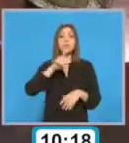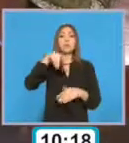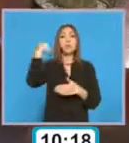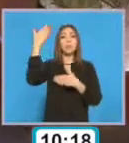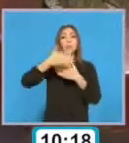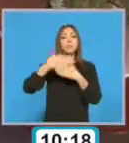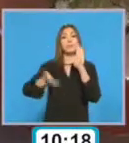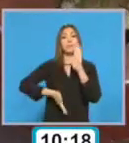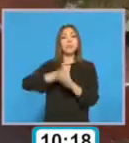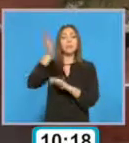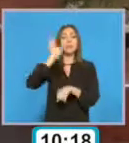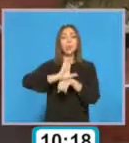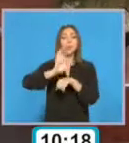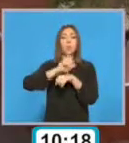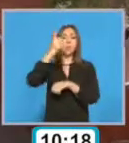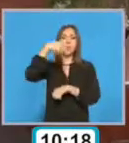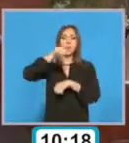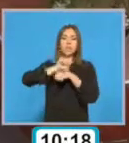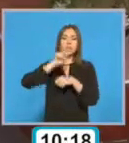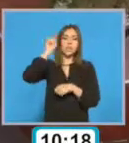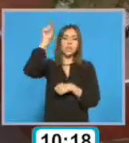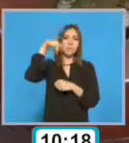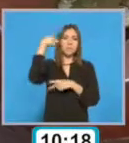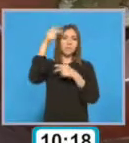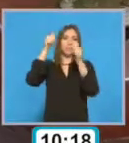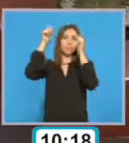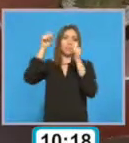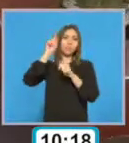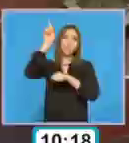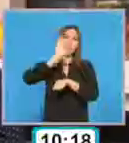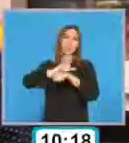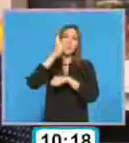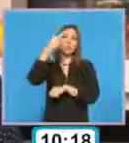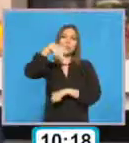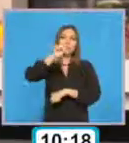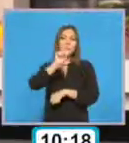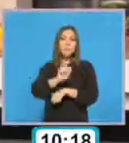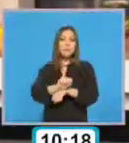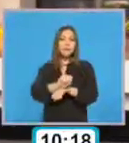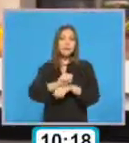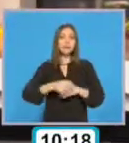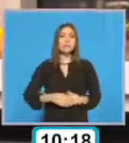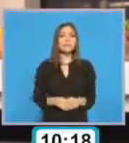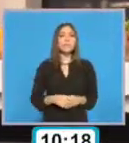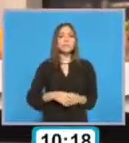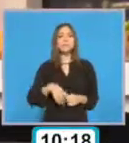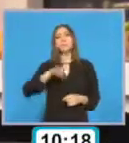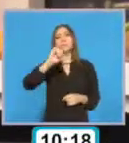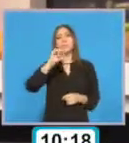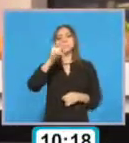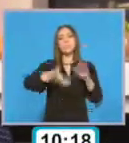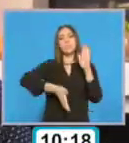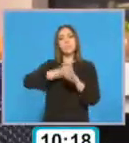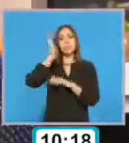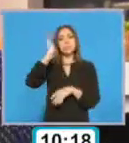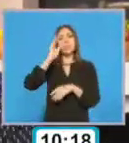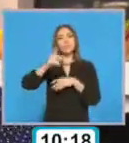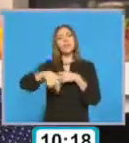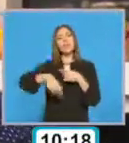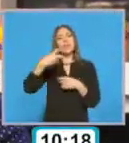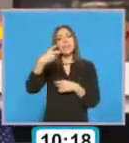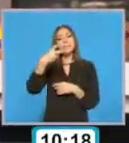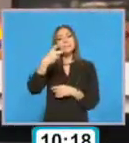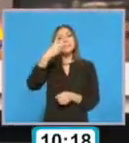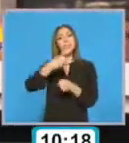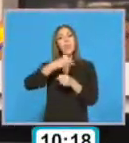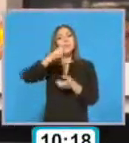Colombia. Tienes la semana que entra. presentaciones allá. Sí, 2 semanas vas a andar. La por semana allá. que entra regreso por segunda vez en el año a Colombia. Ajá.